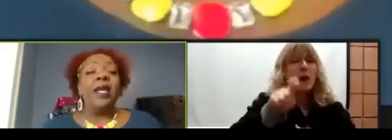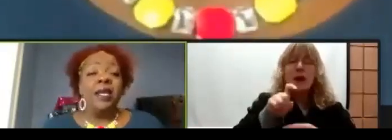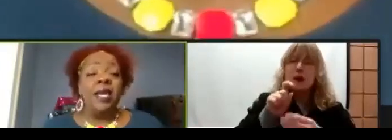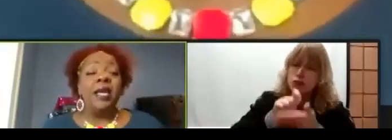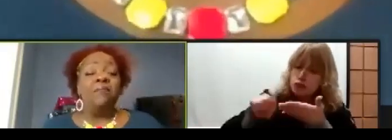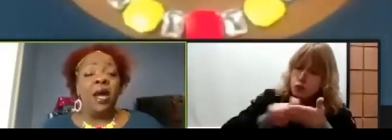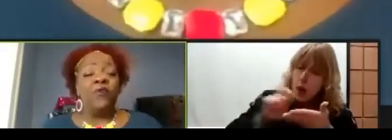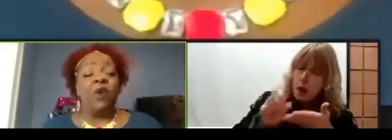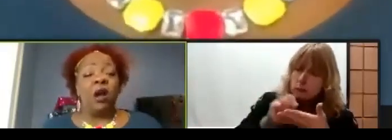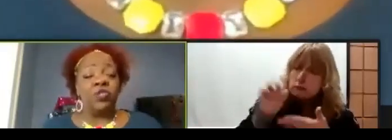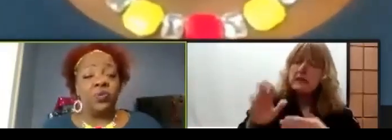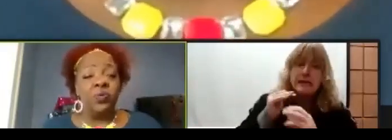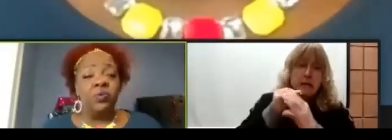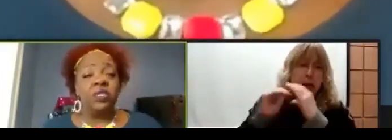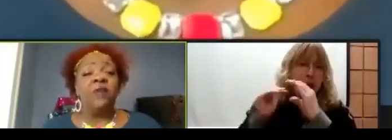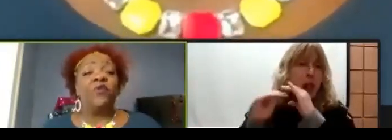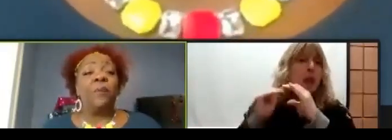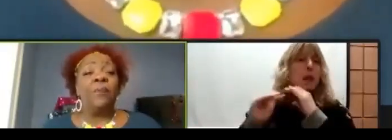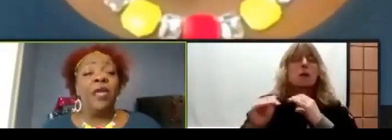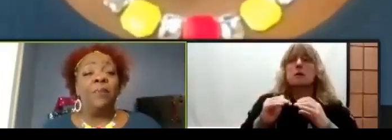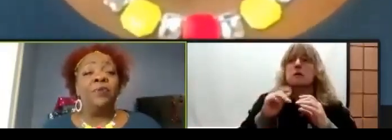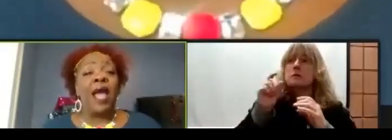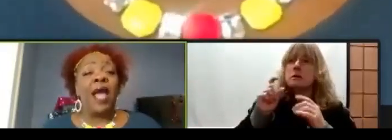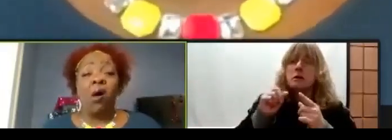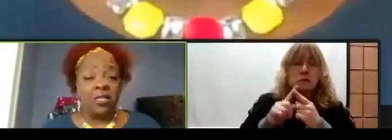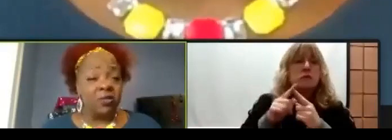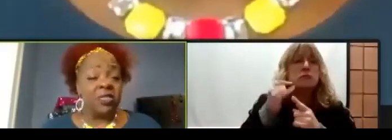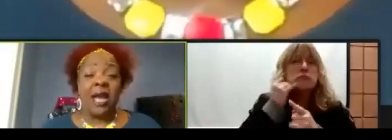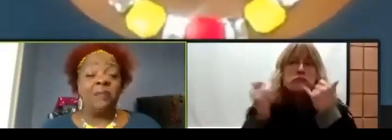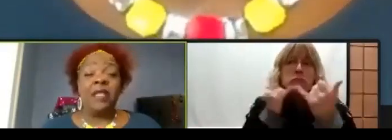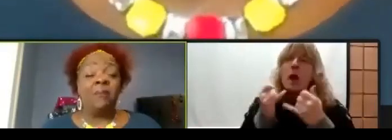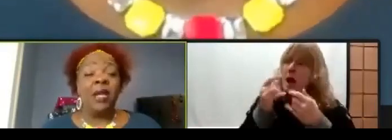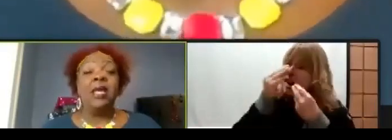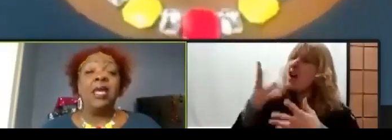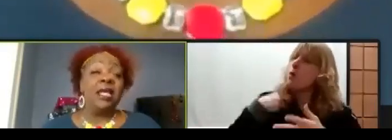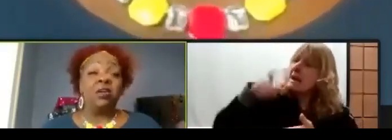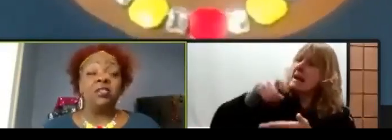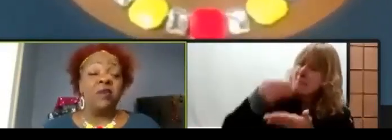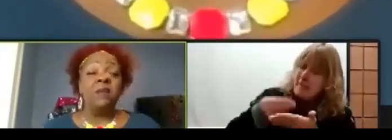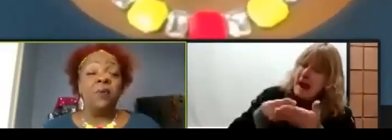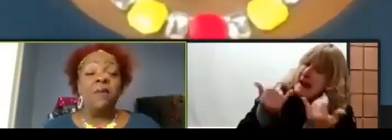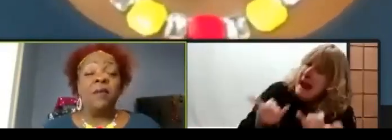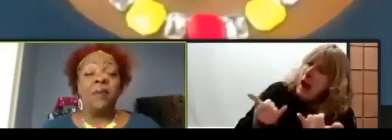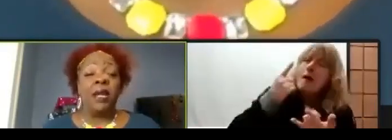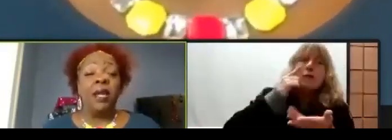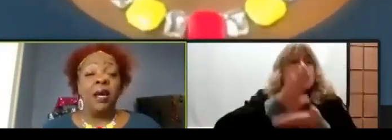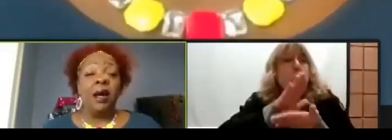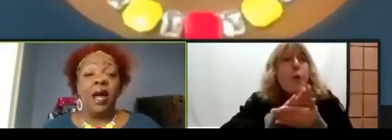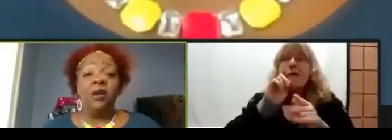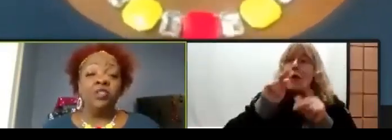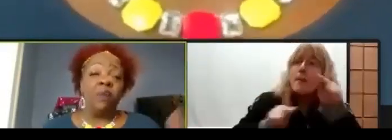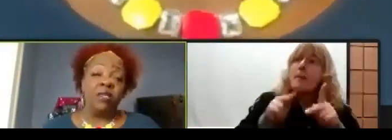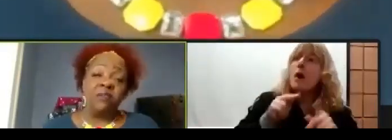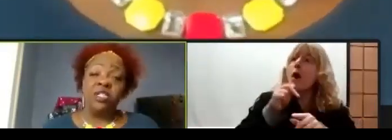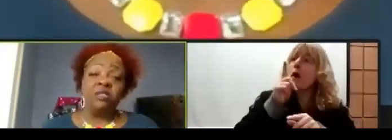que ocupamos dinero para nuestras escuelas y para gente ahorita y también amarrado en ese dinero es el dinero de es el